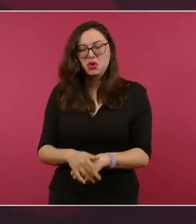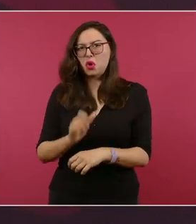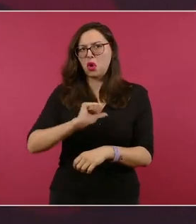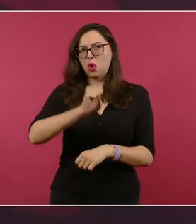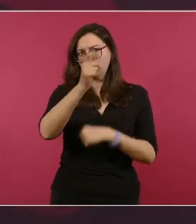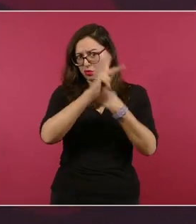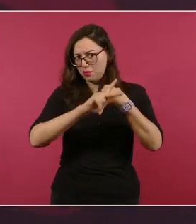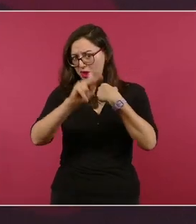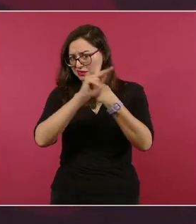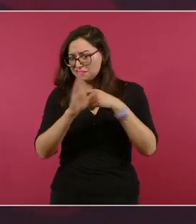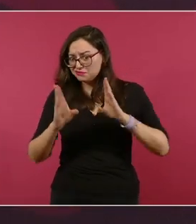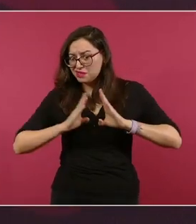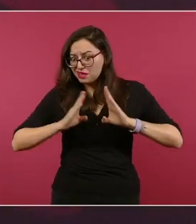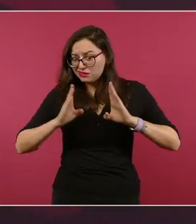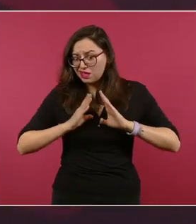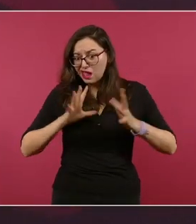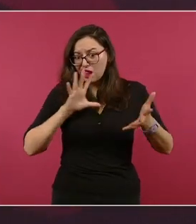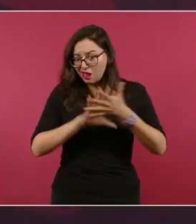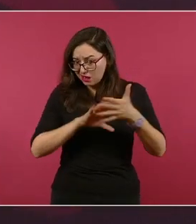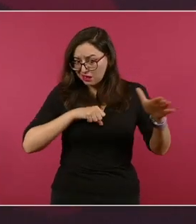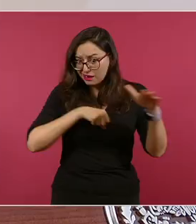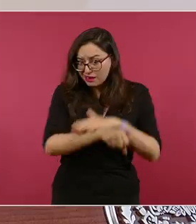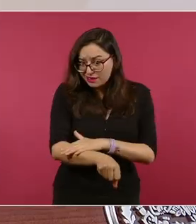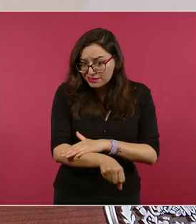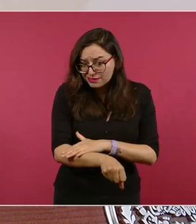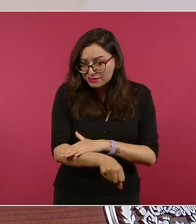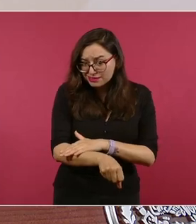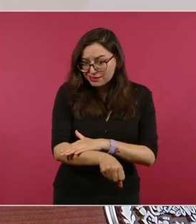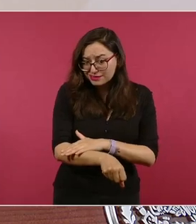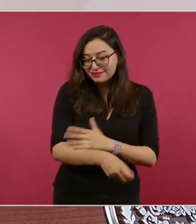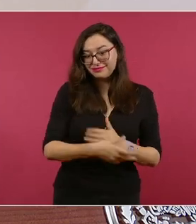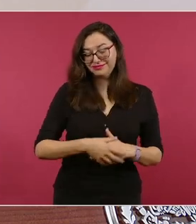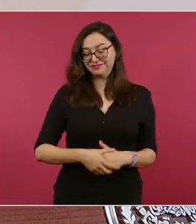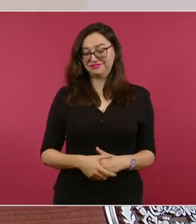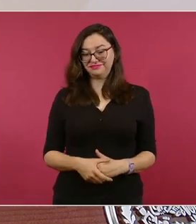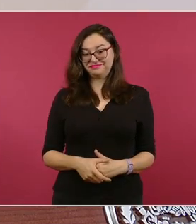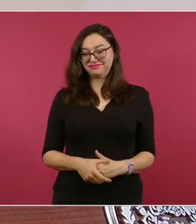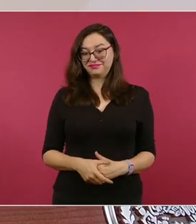Y eso lo hicimos nosotros. O sea, no hay impunidad.